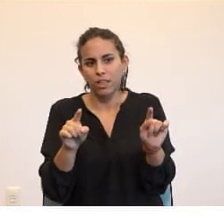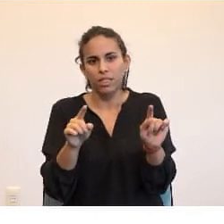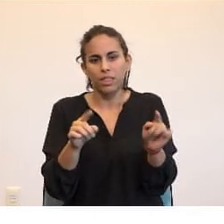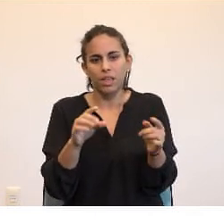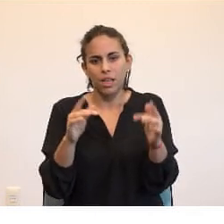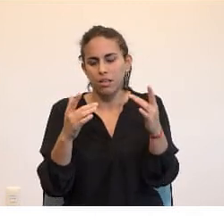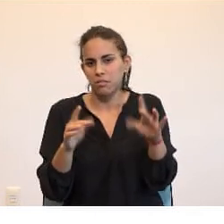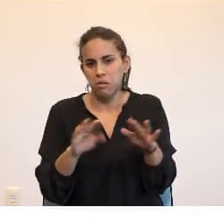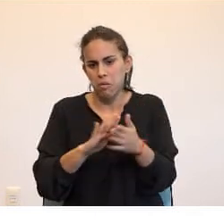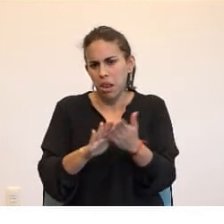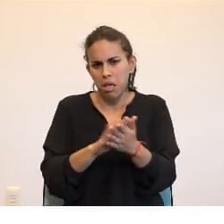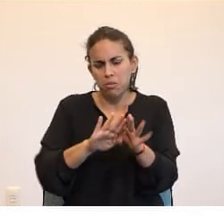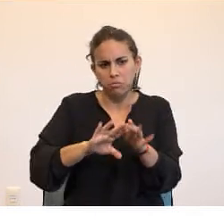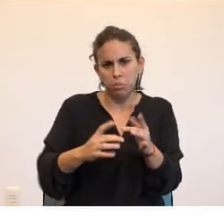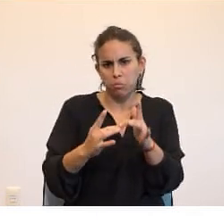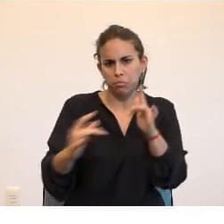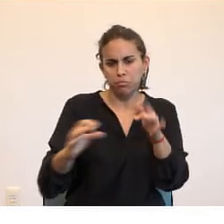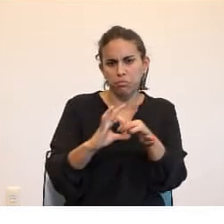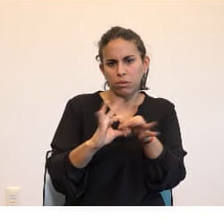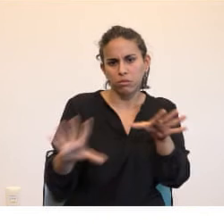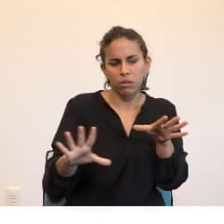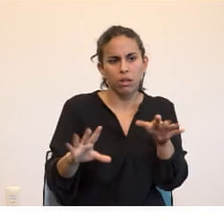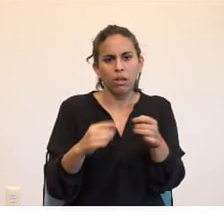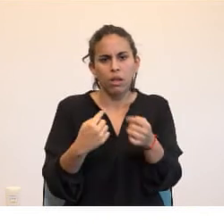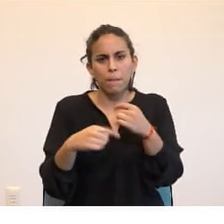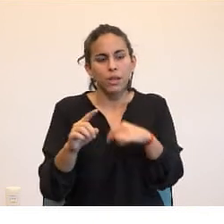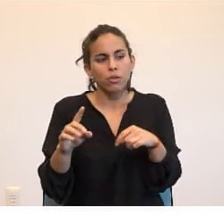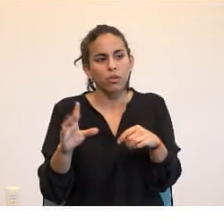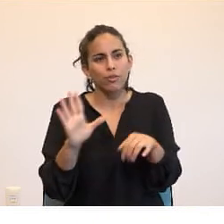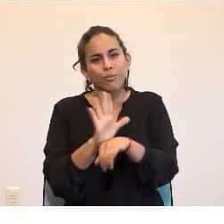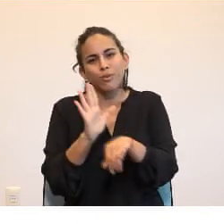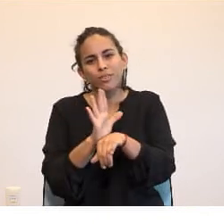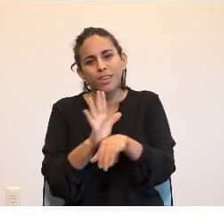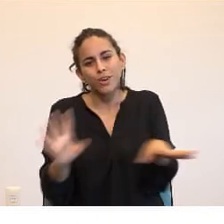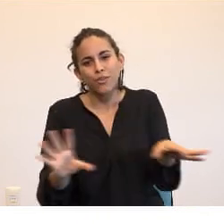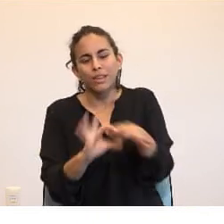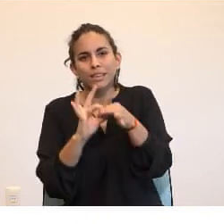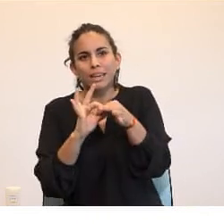ni con la composición en cuestión, pero que eran una manera de conectar, de hablar el mismo